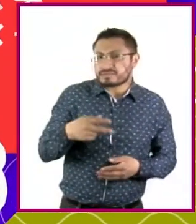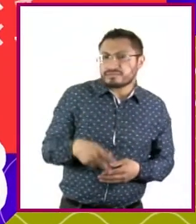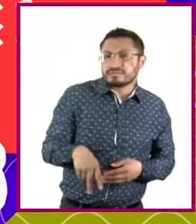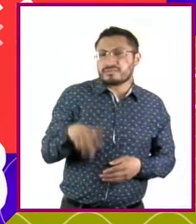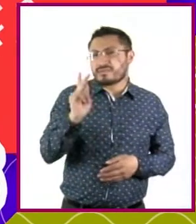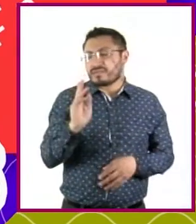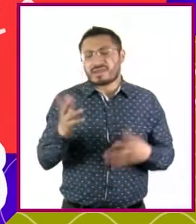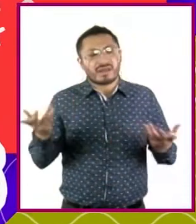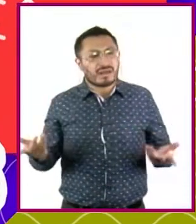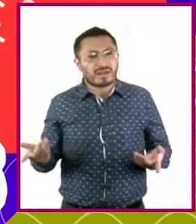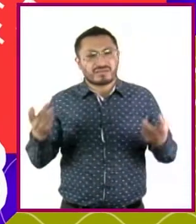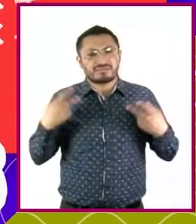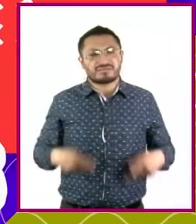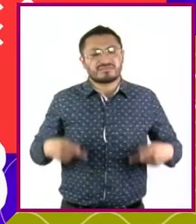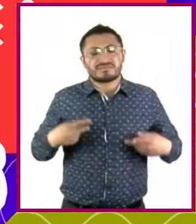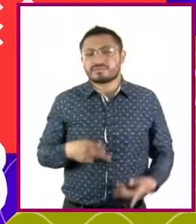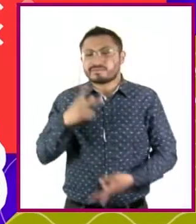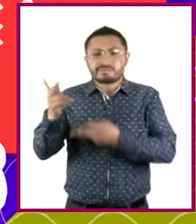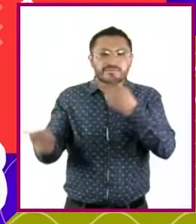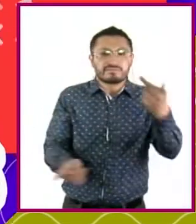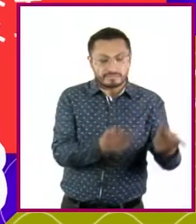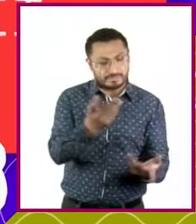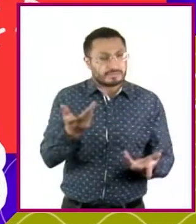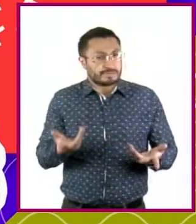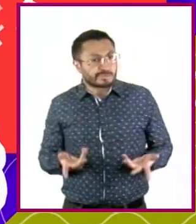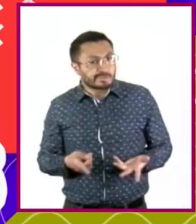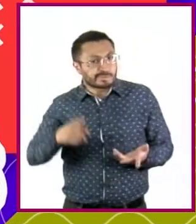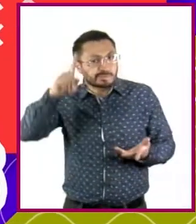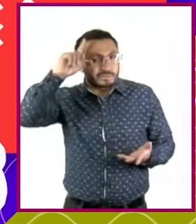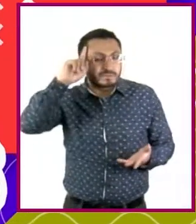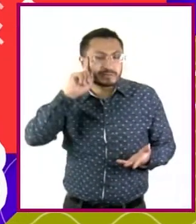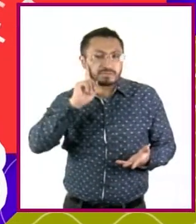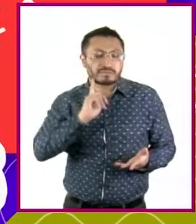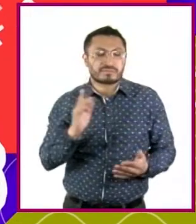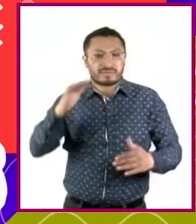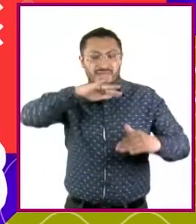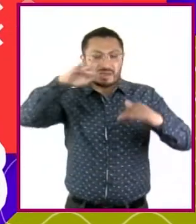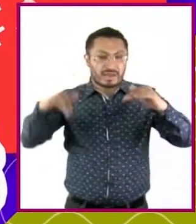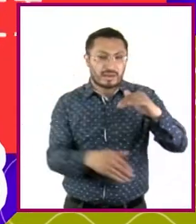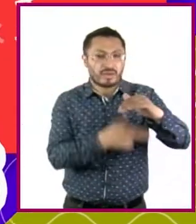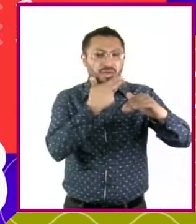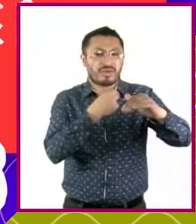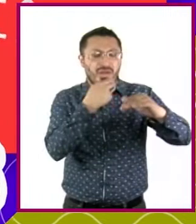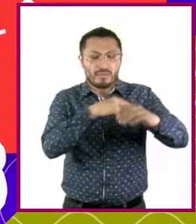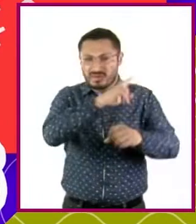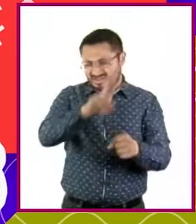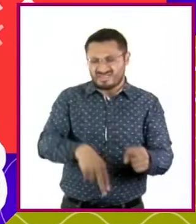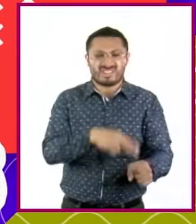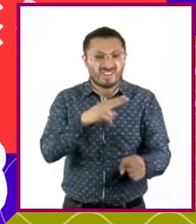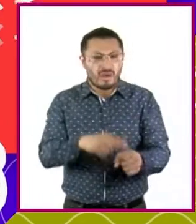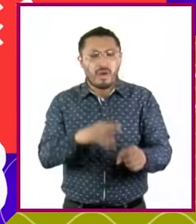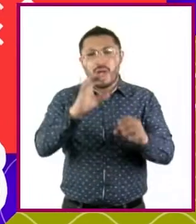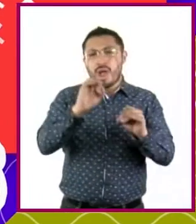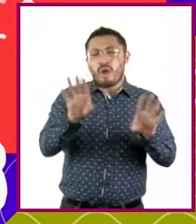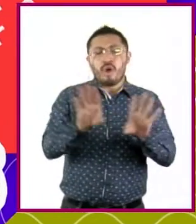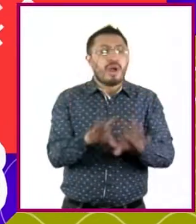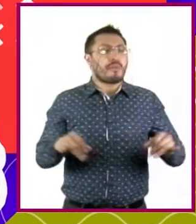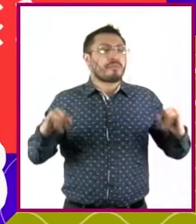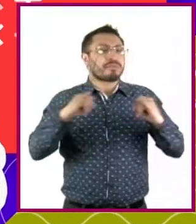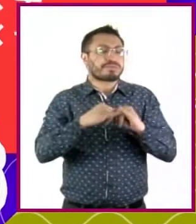¿acaso alguien preguntará, ¿están las mujeres bajo la autoridad masculina por naturaleza o por